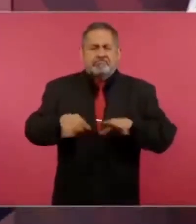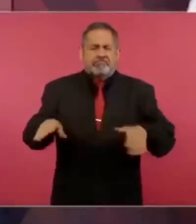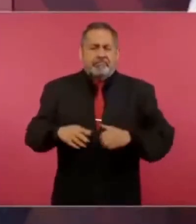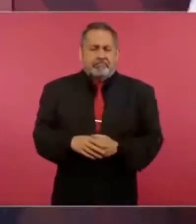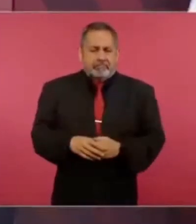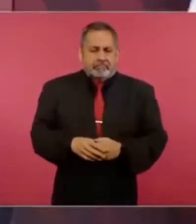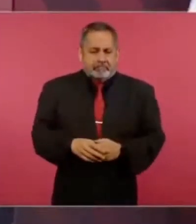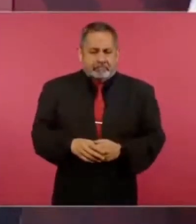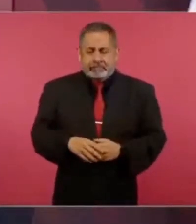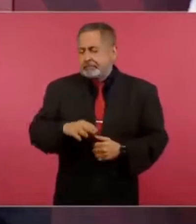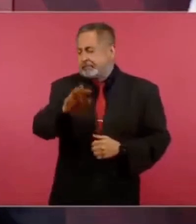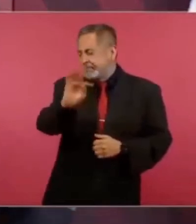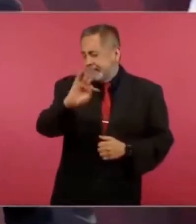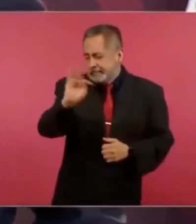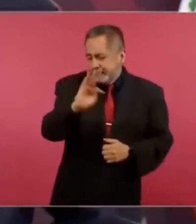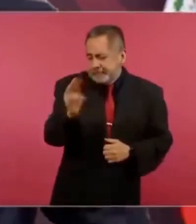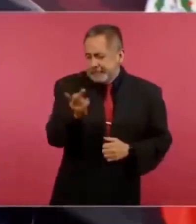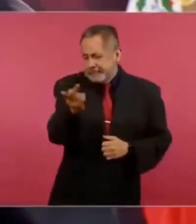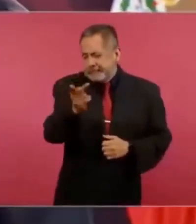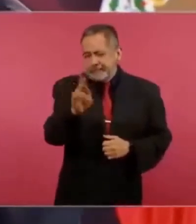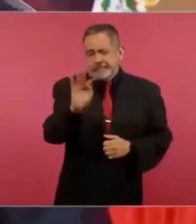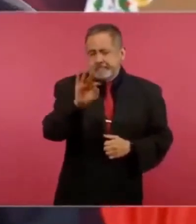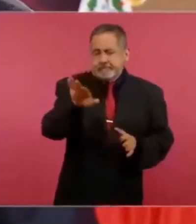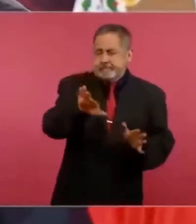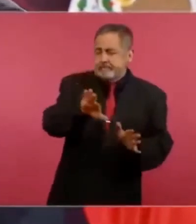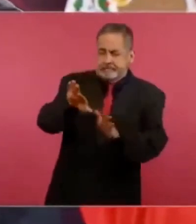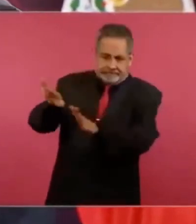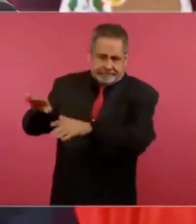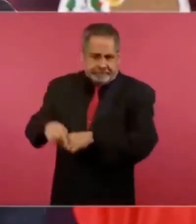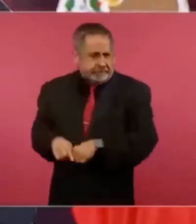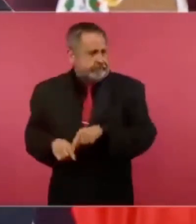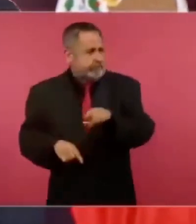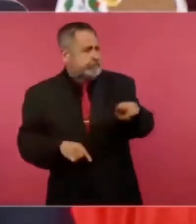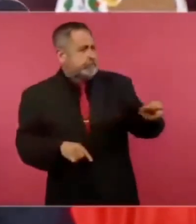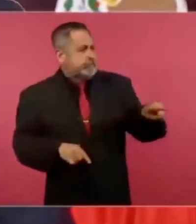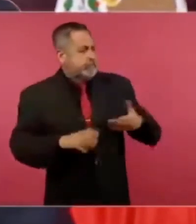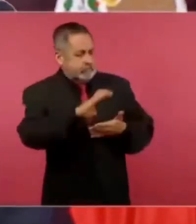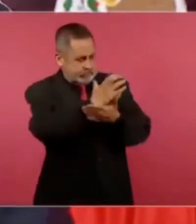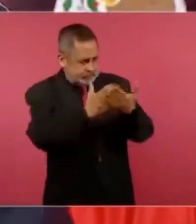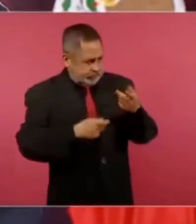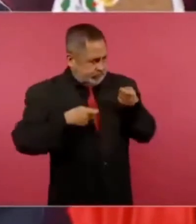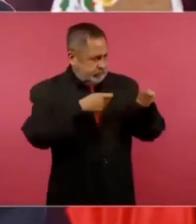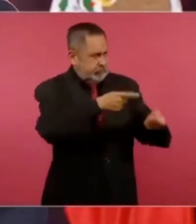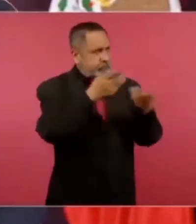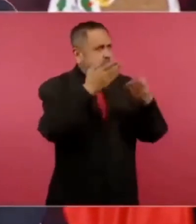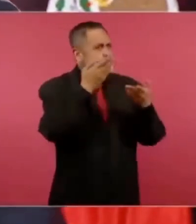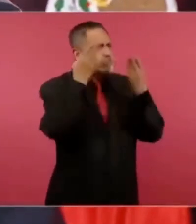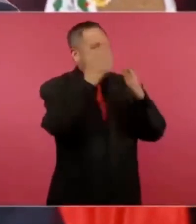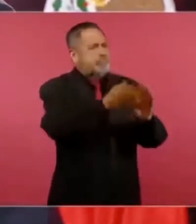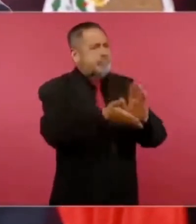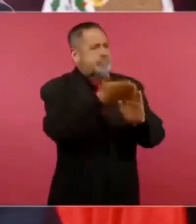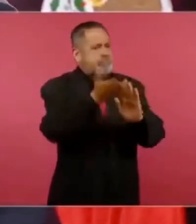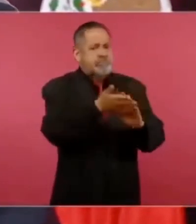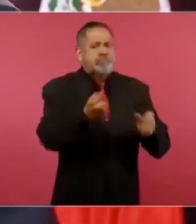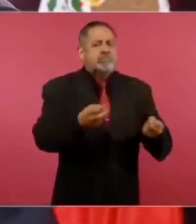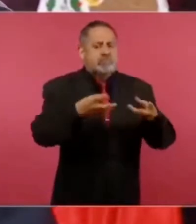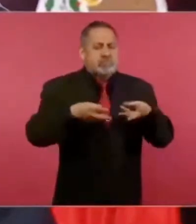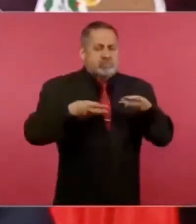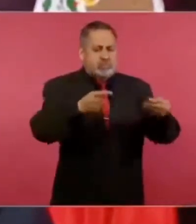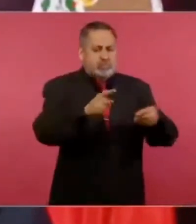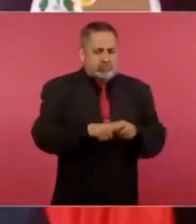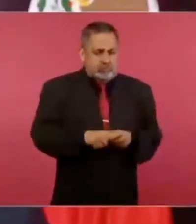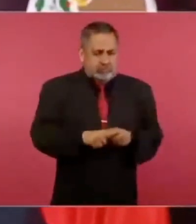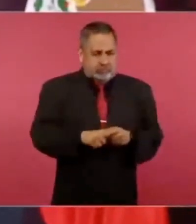¿Cuánto nos hubiese costado hacerlas con los contratistas corruptos? No estoy hablando